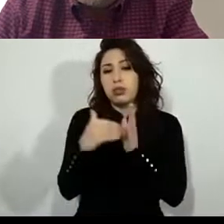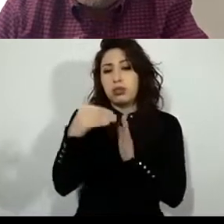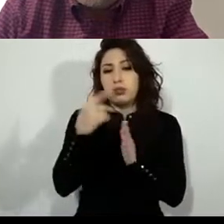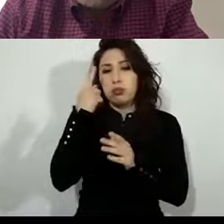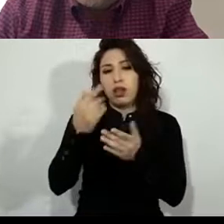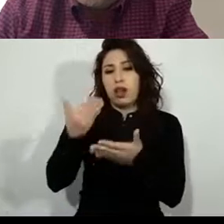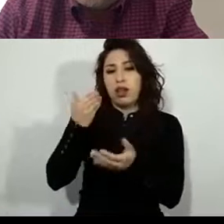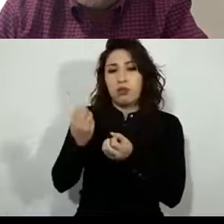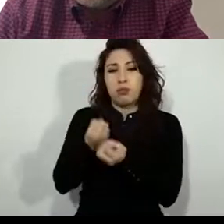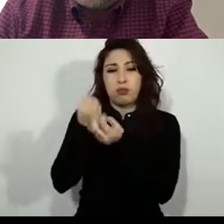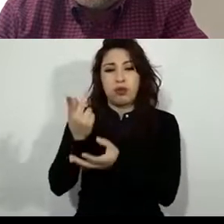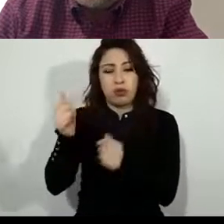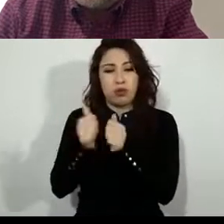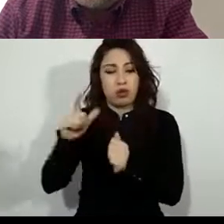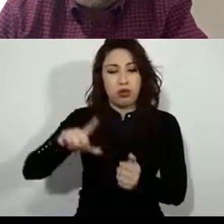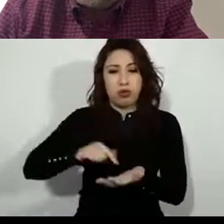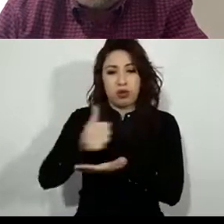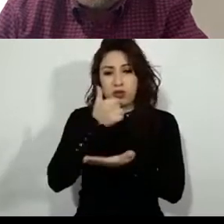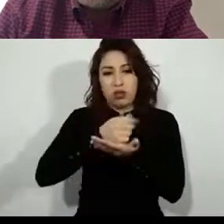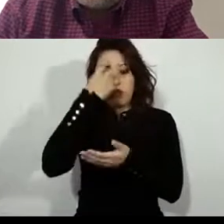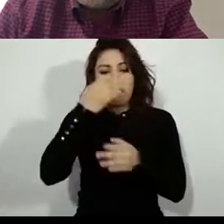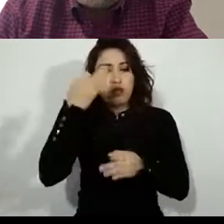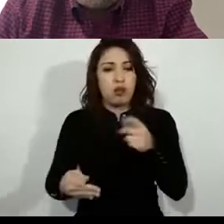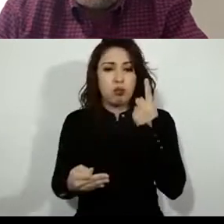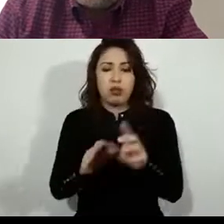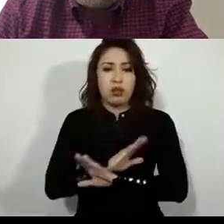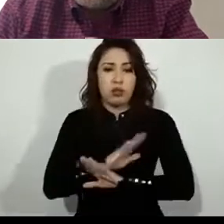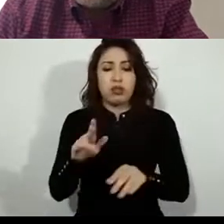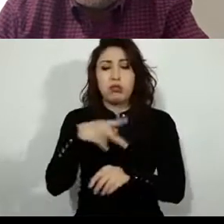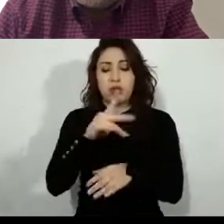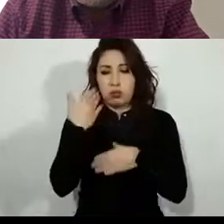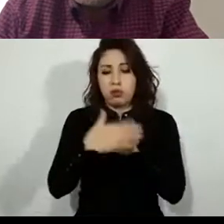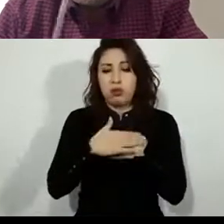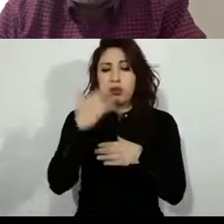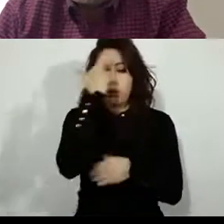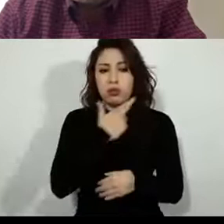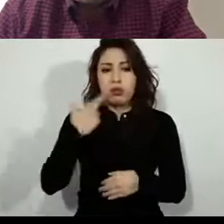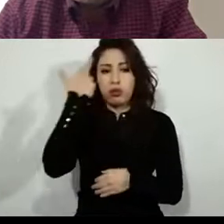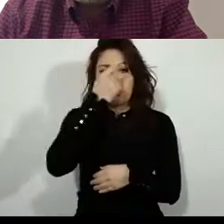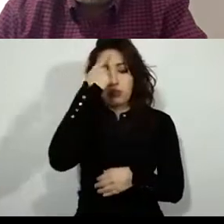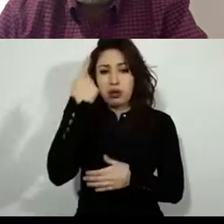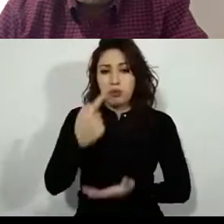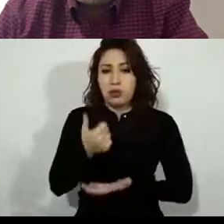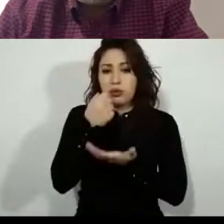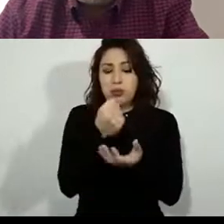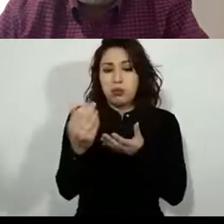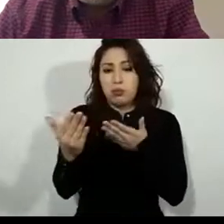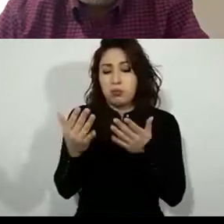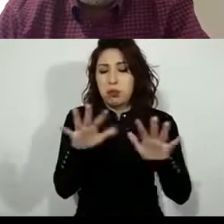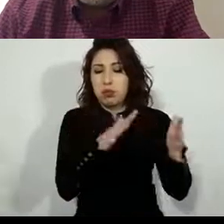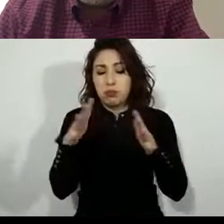También tenemos la previsión y haremos los análisis correspondientes para presentar el anteproyecto de presupuesto de